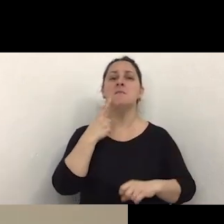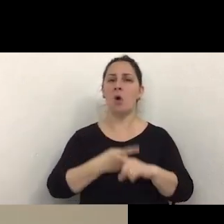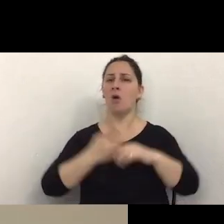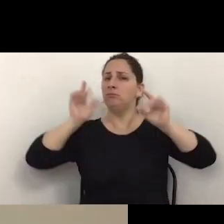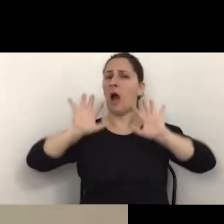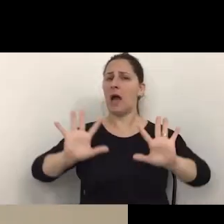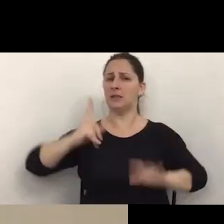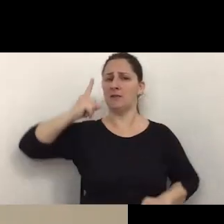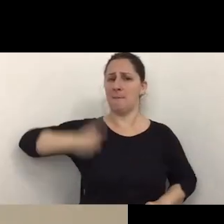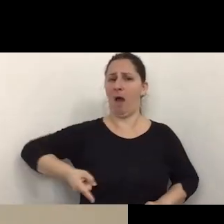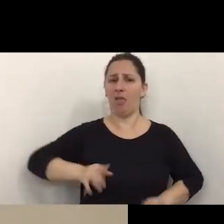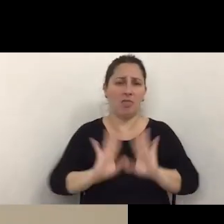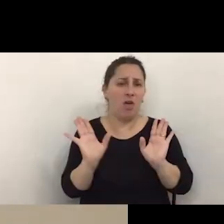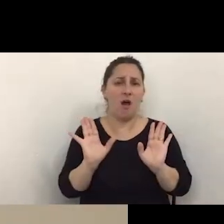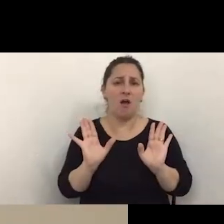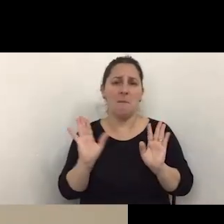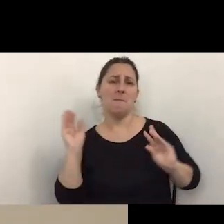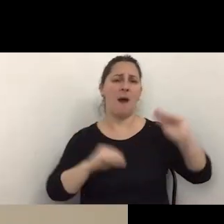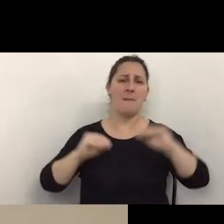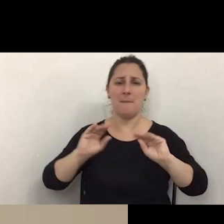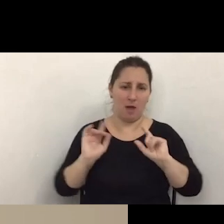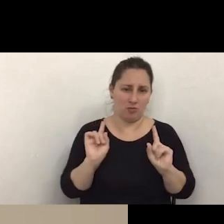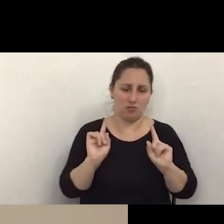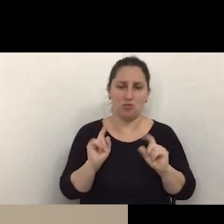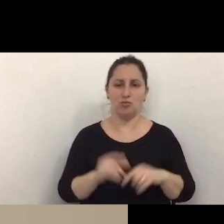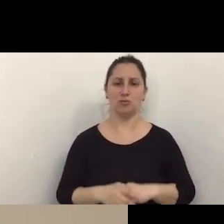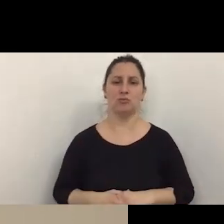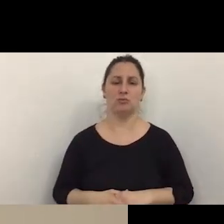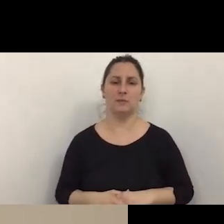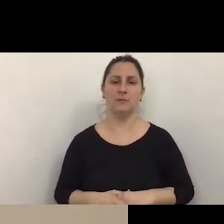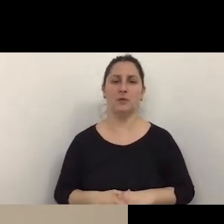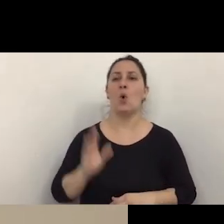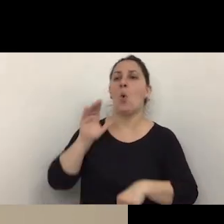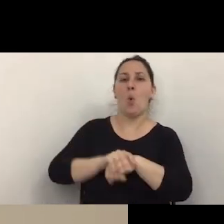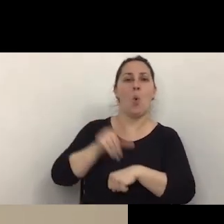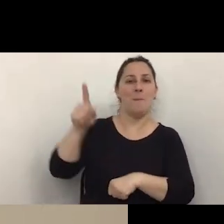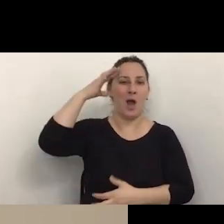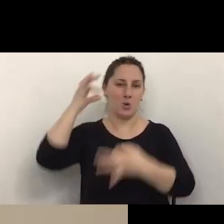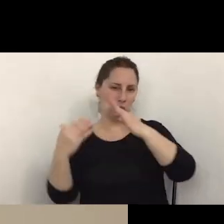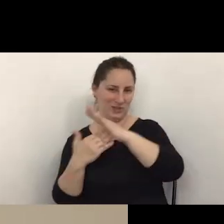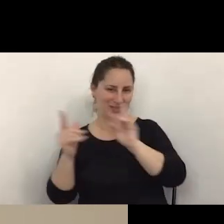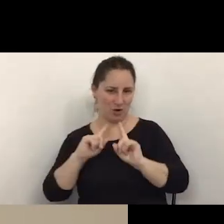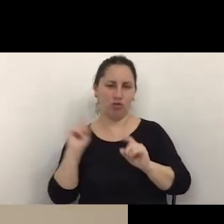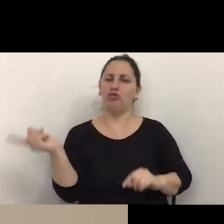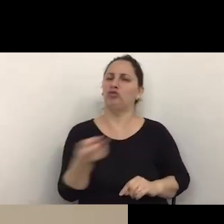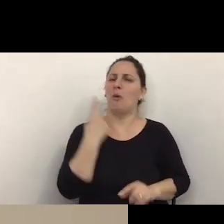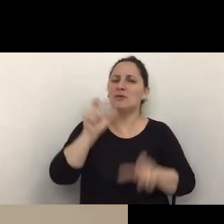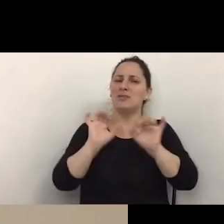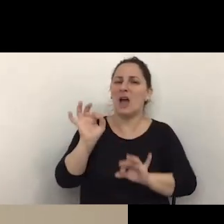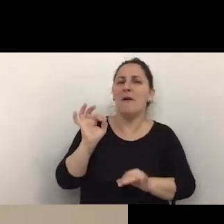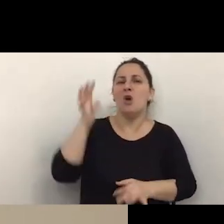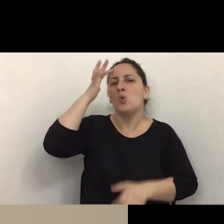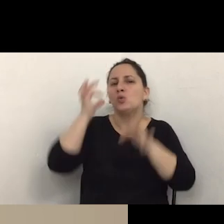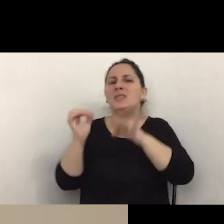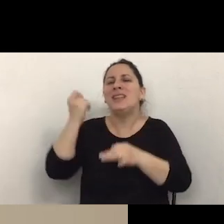arbitrariamente, si se quiere, y no es una cosa que yo estoy, digamos, culpabilizando a la Corte. Todo el mundo sabe que la Corte tiene